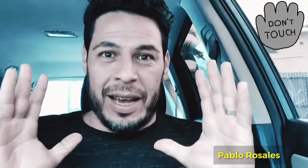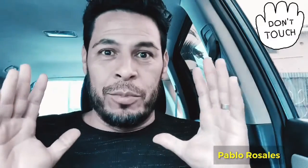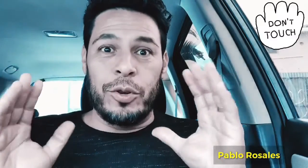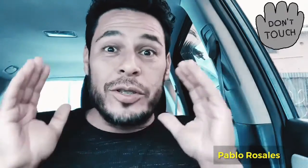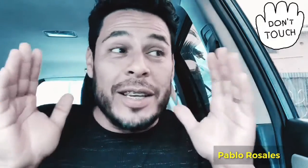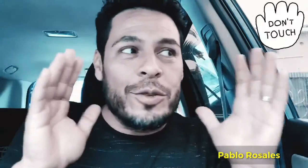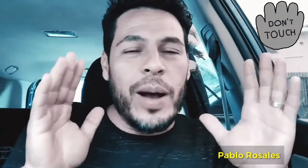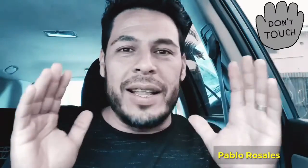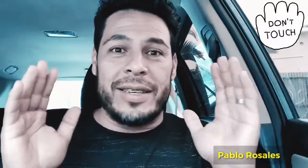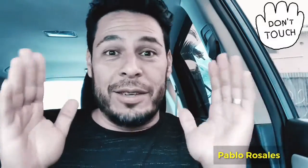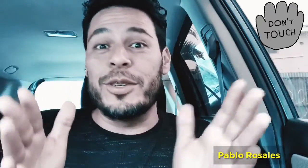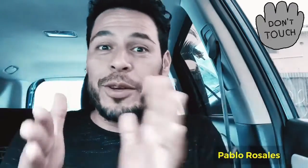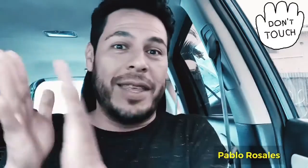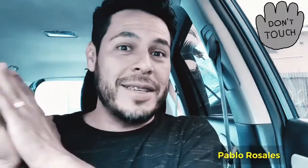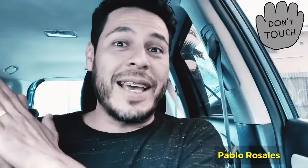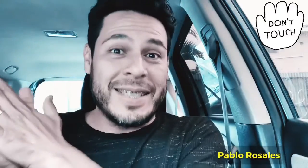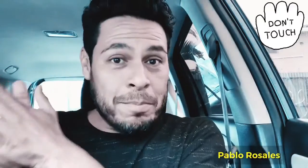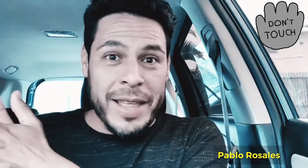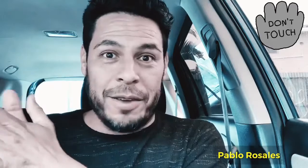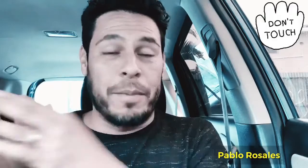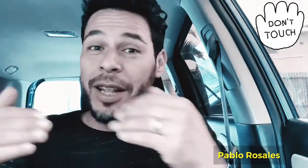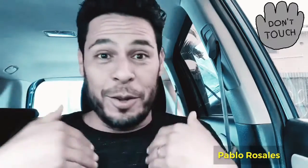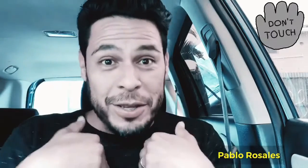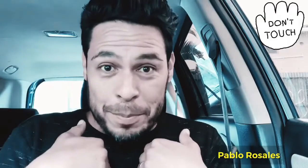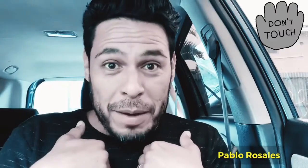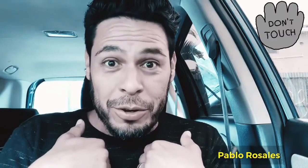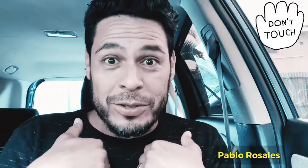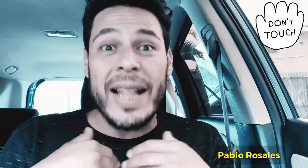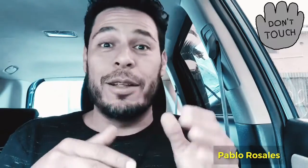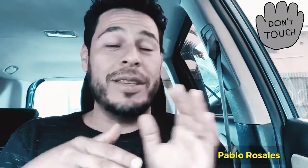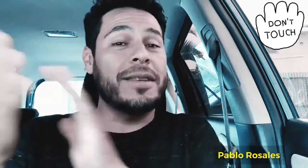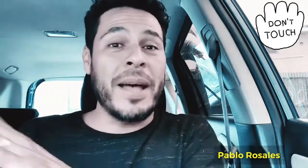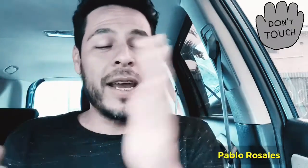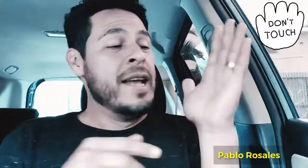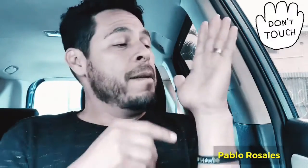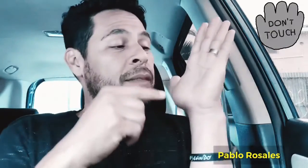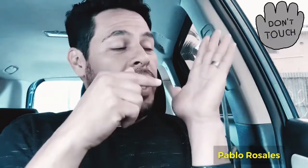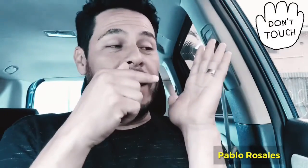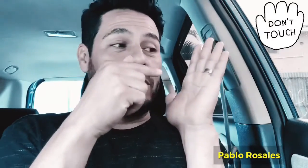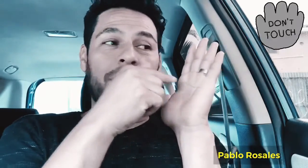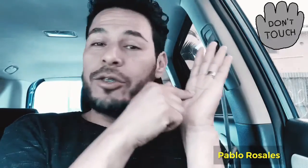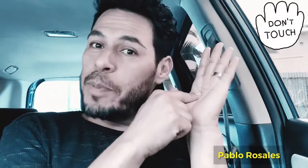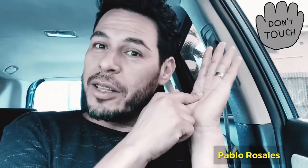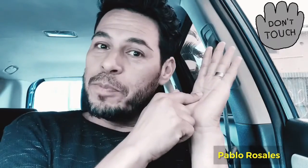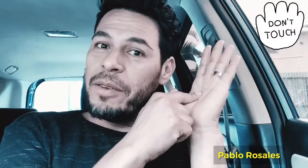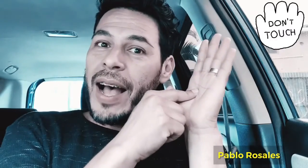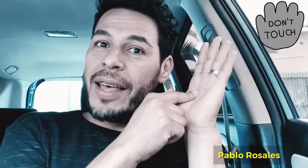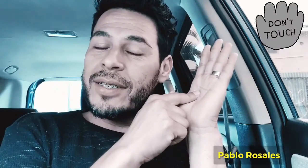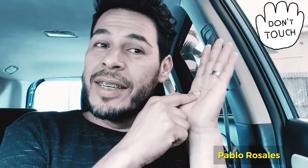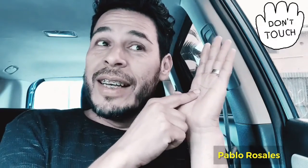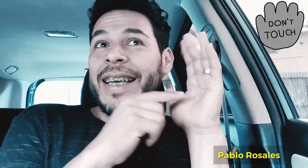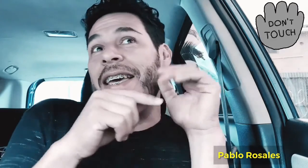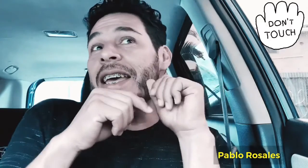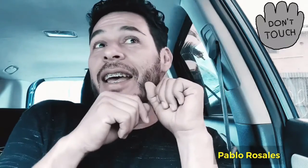sexuales, digamos, o sensuales. Eso es lo que dice esa madre de familia, no lo dice Pablo Rosales, lo dice esa madre. Le tocan sus partes